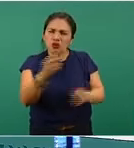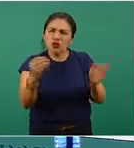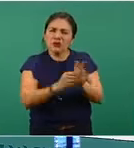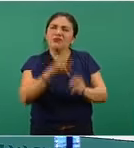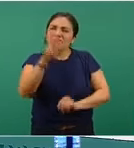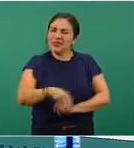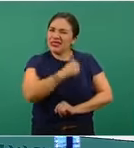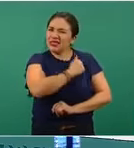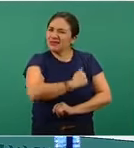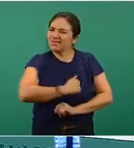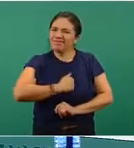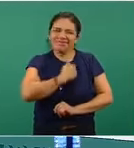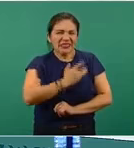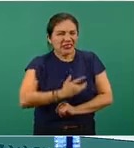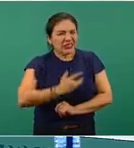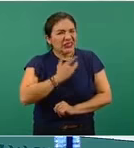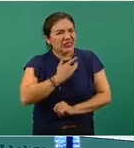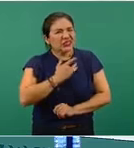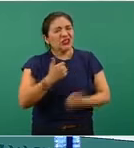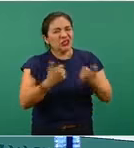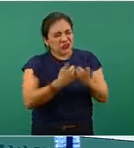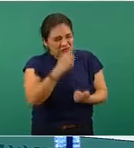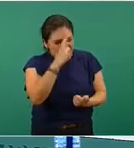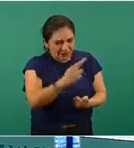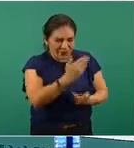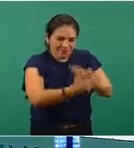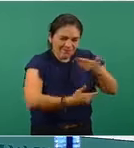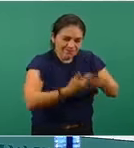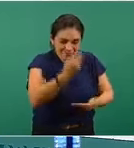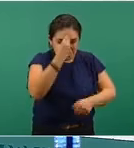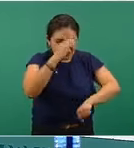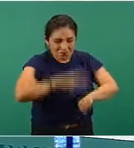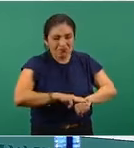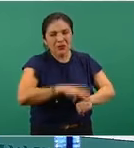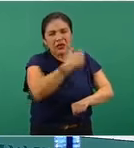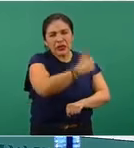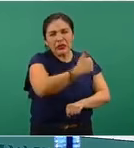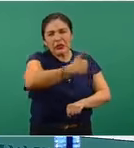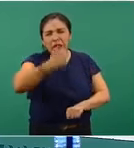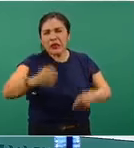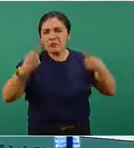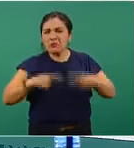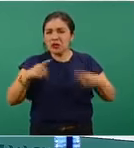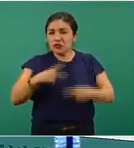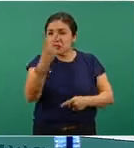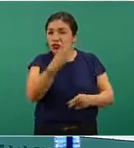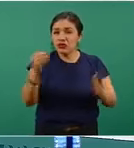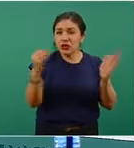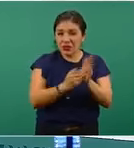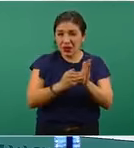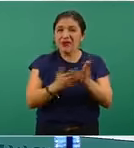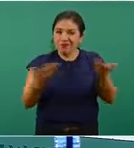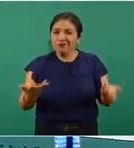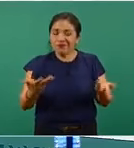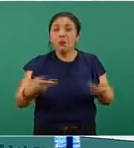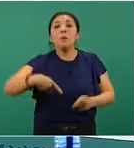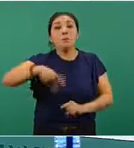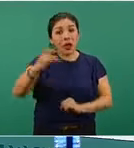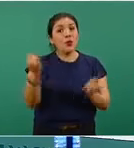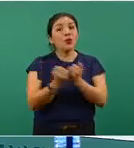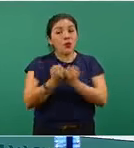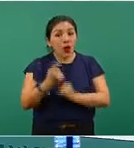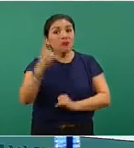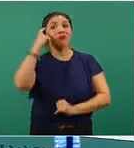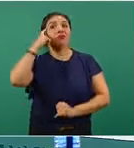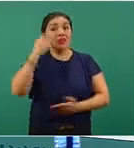lamentar y hay que considerar con respeto y honra a cada una de esas 200,000 personas. Pero también hay que tener